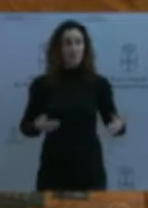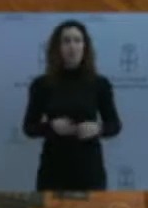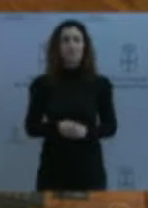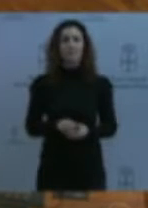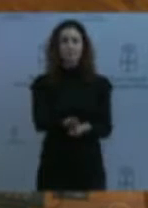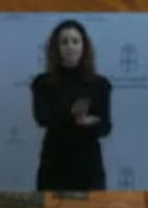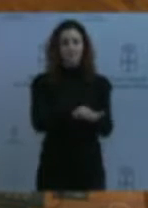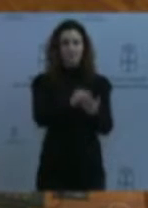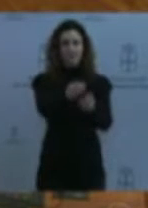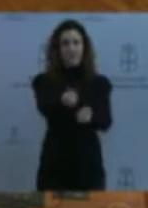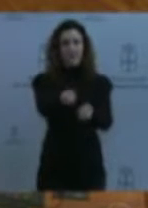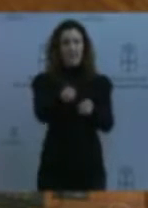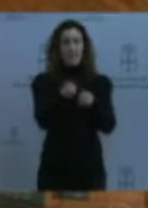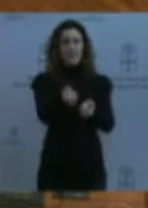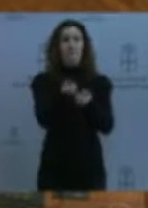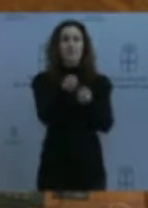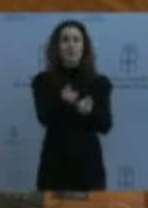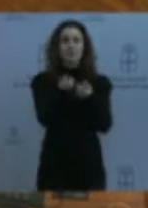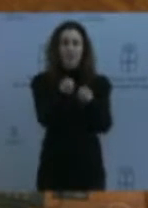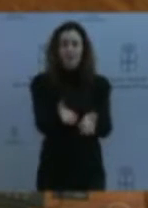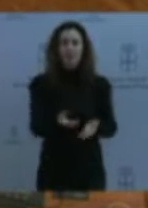y las notas porque,